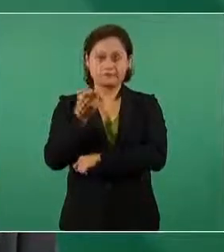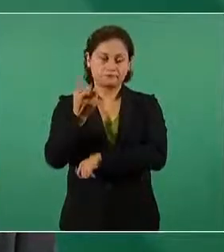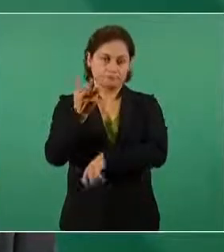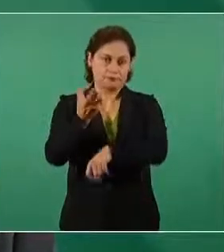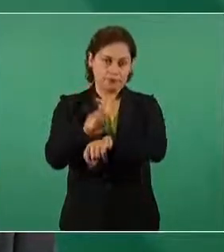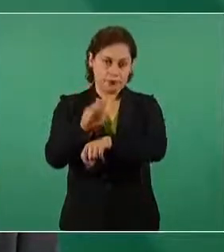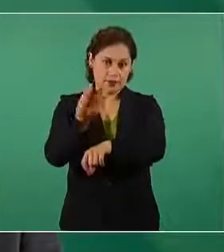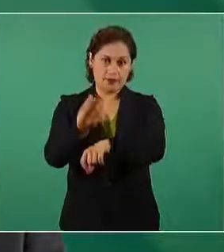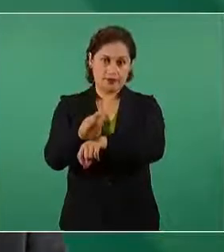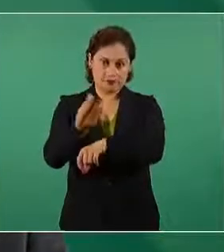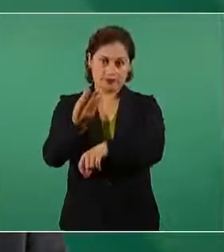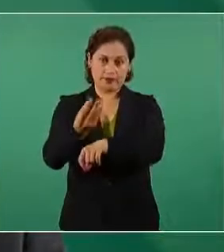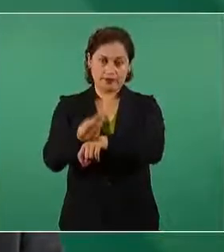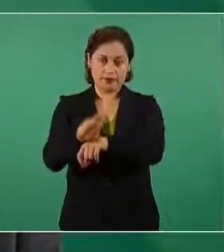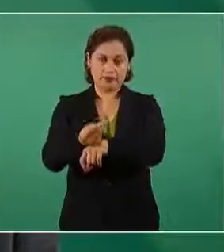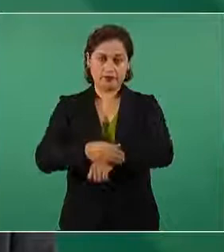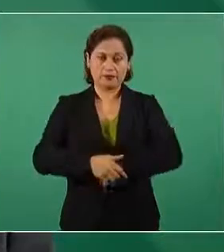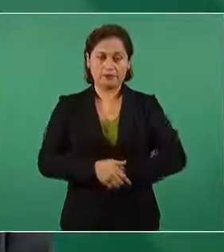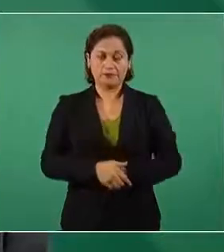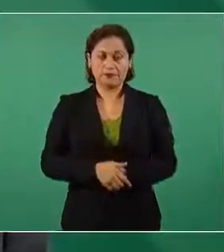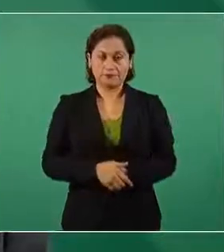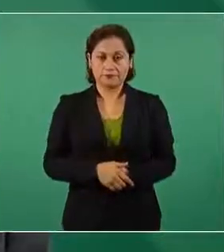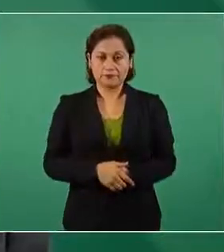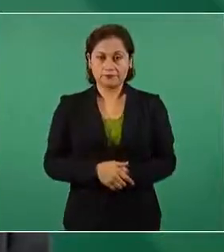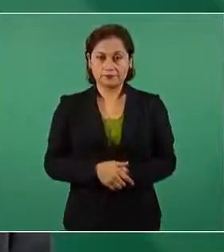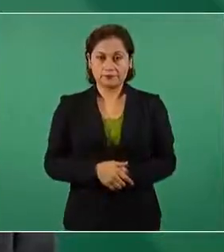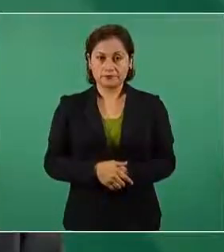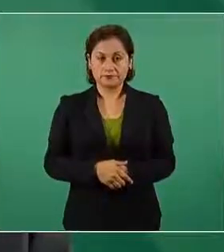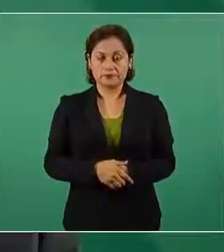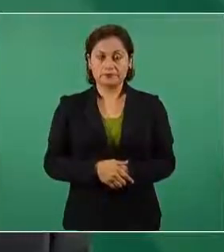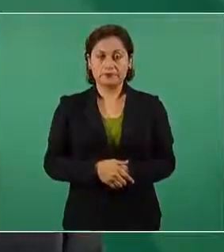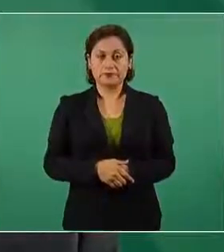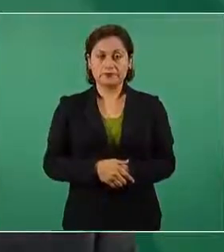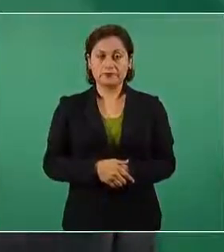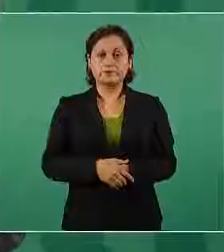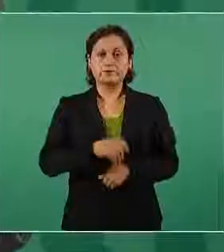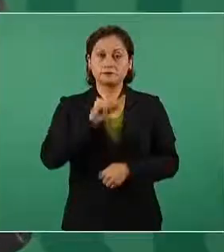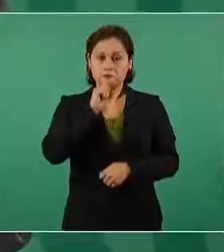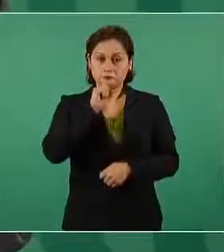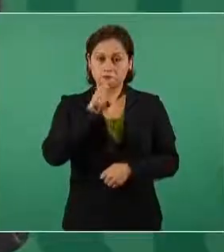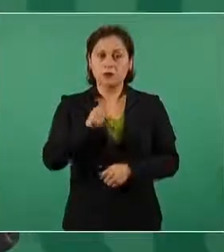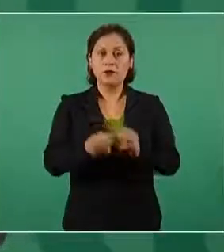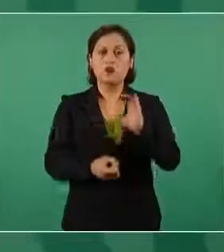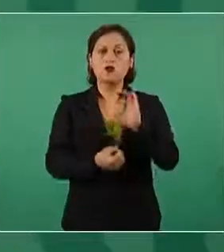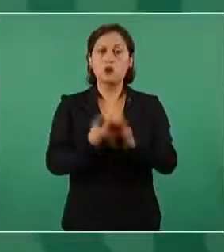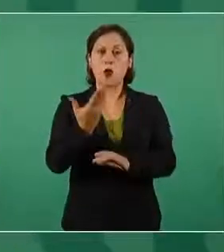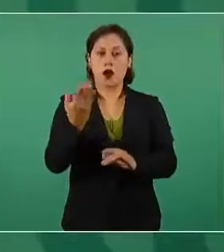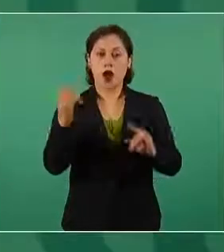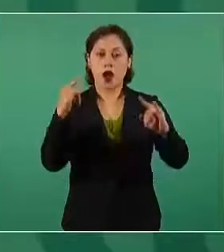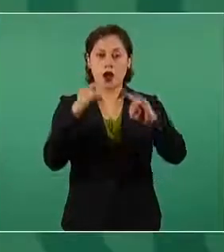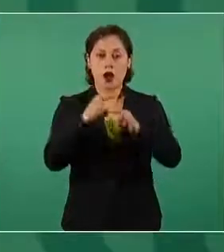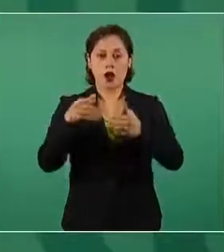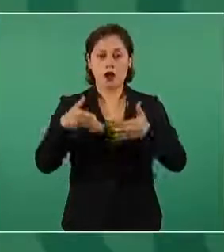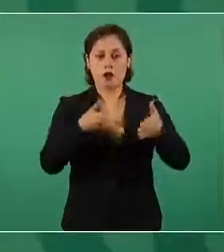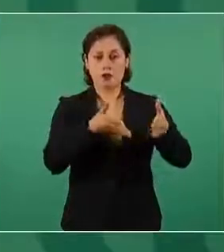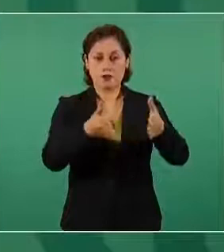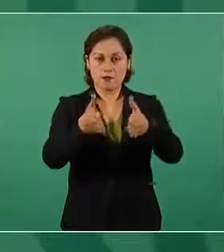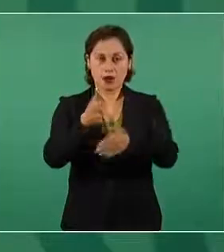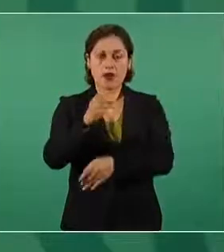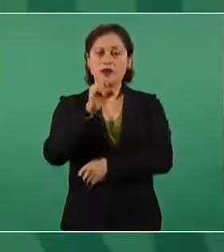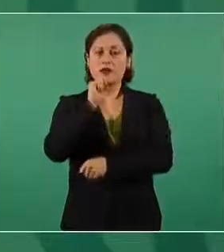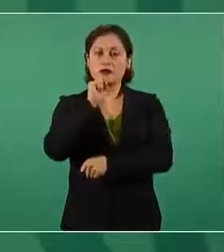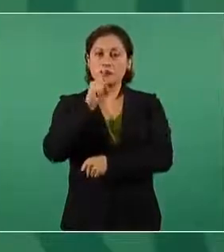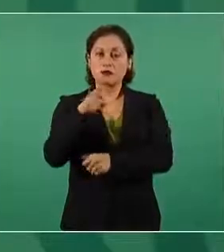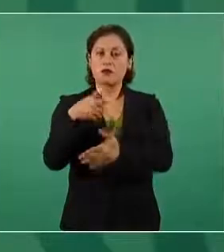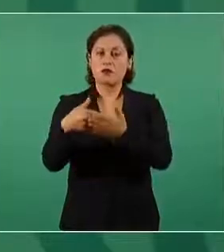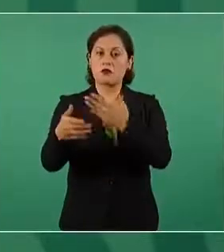mantenimiento de carreteras, construcción de carreteras, reconstrucción, modernización